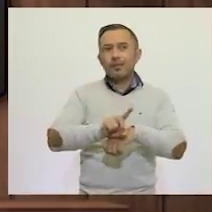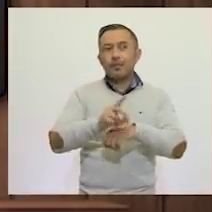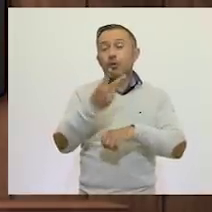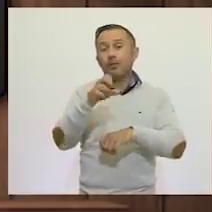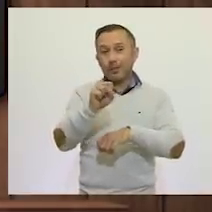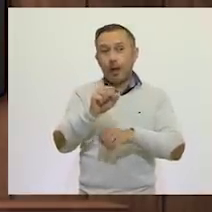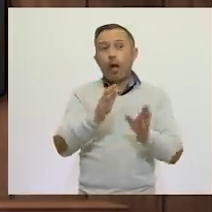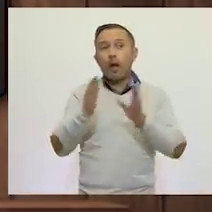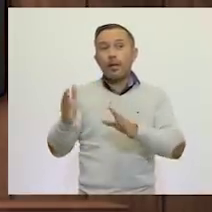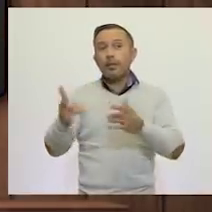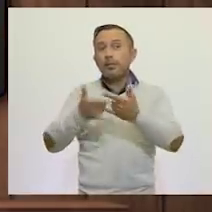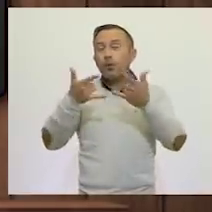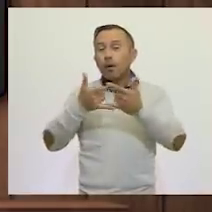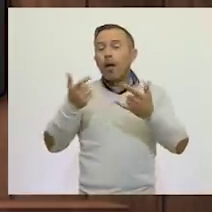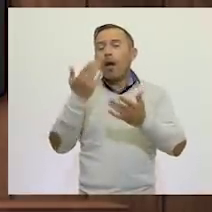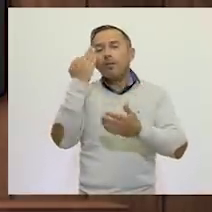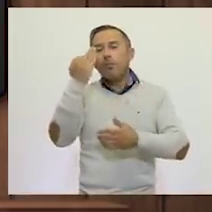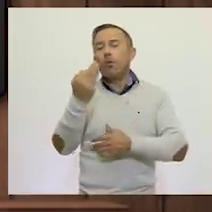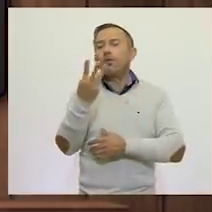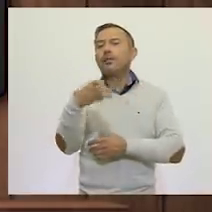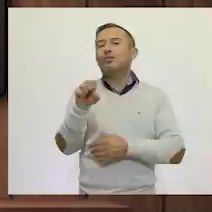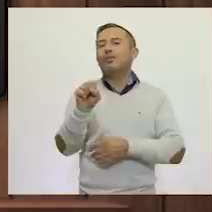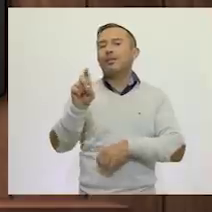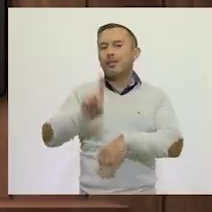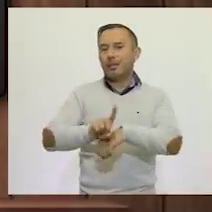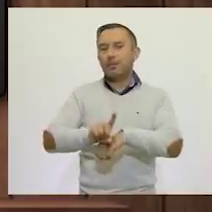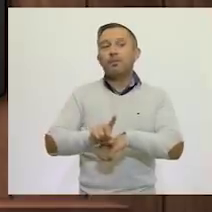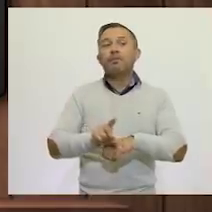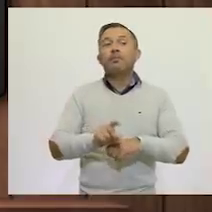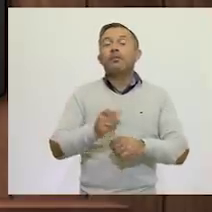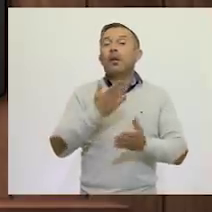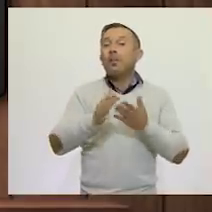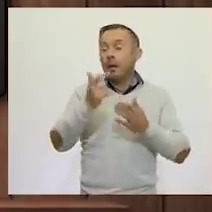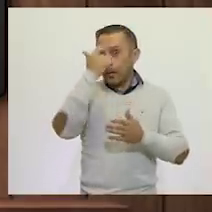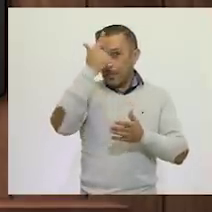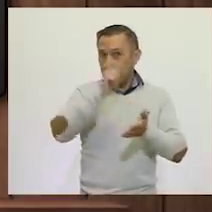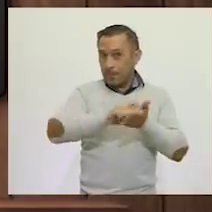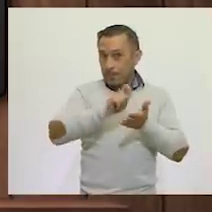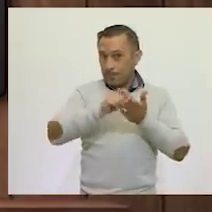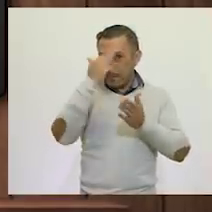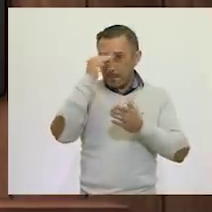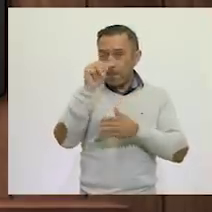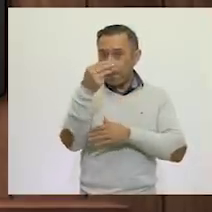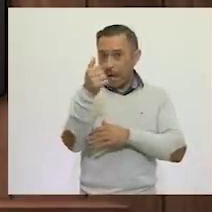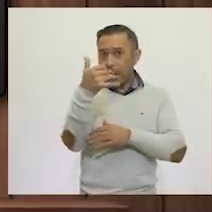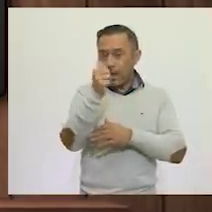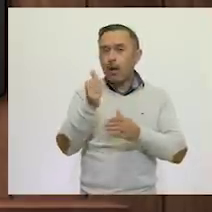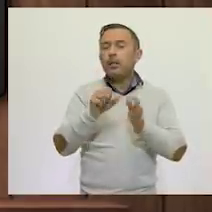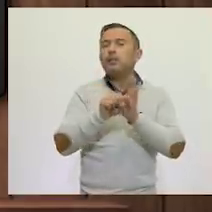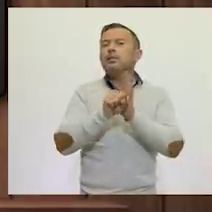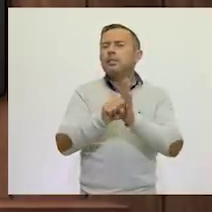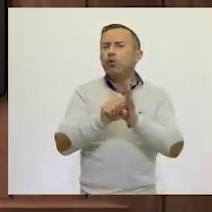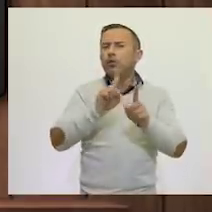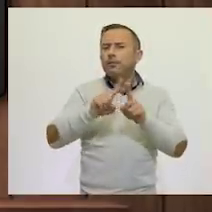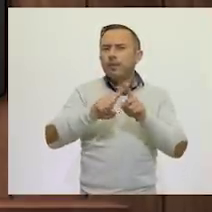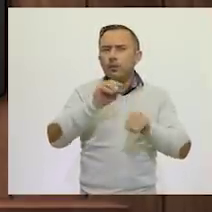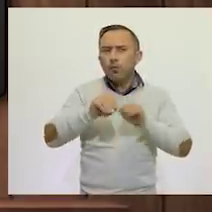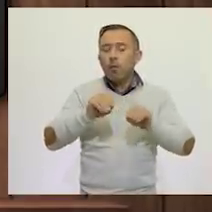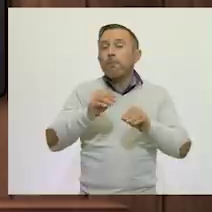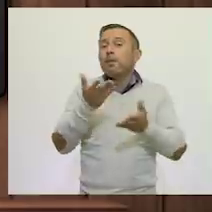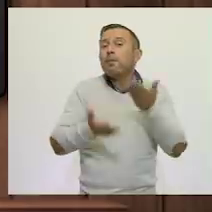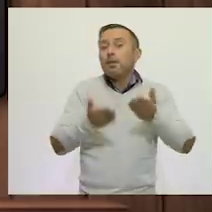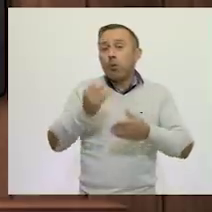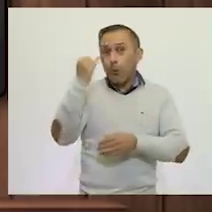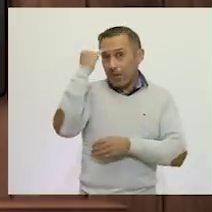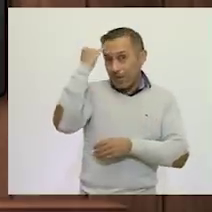tenía 360 días. La escritura maya, por su parte, se desarrolló mediante la mezcla de signos, que podían representar una idea, una palabra